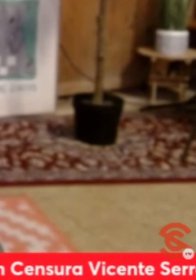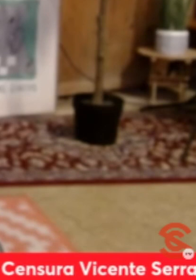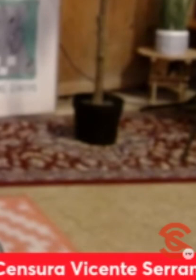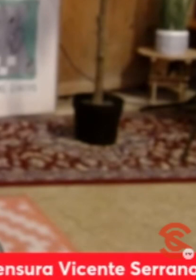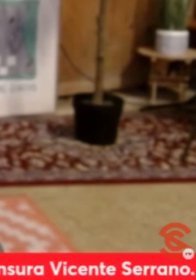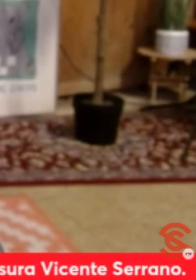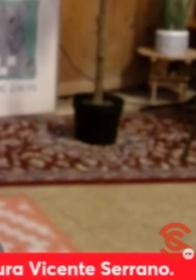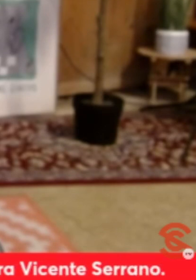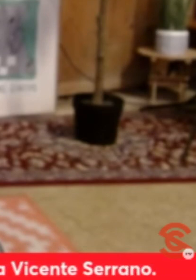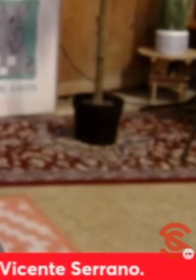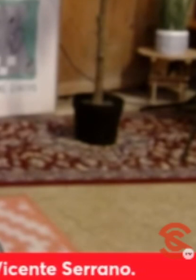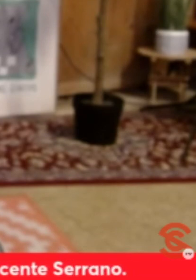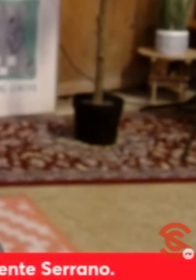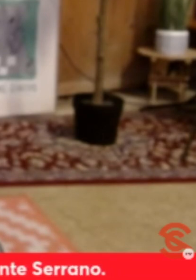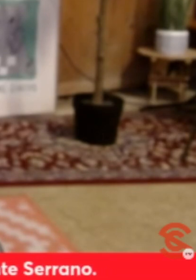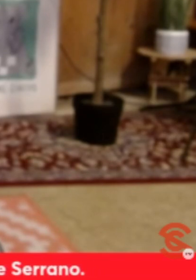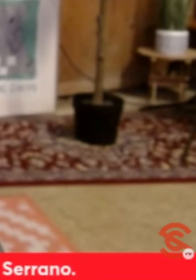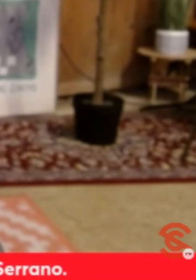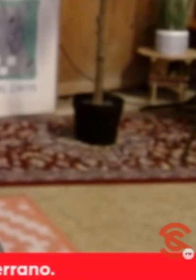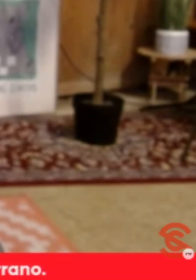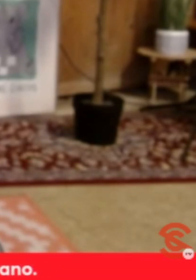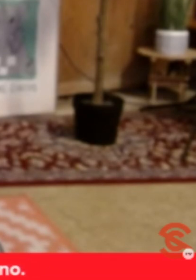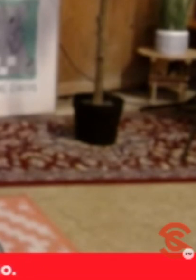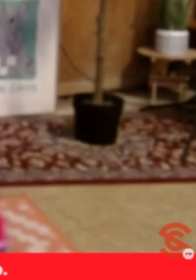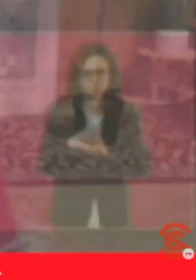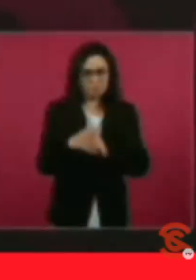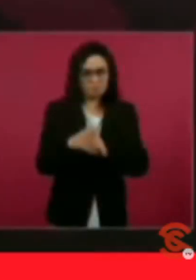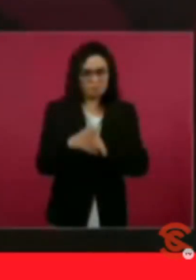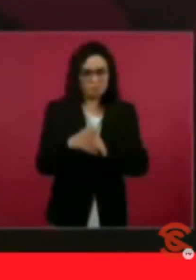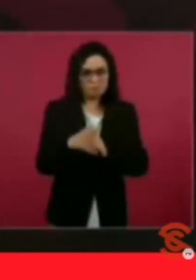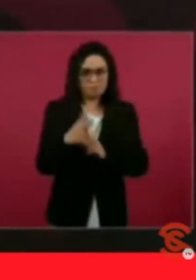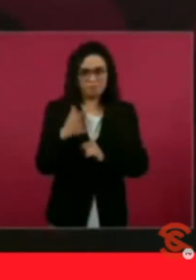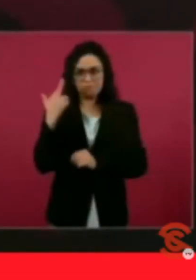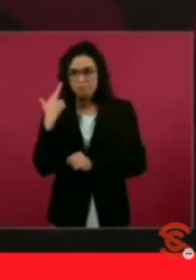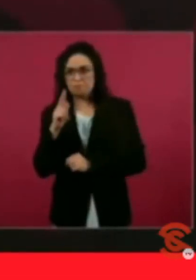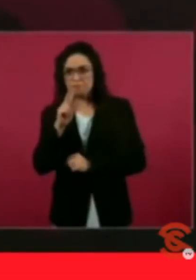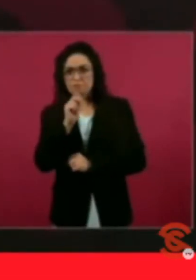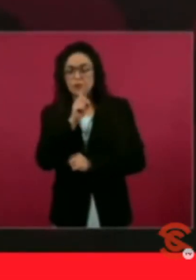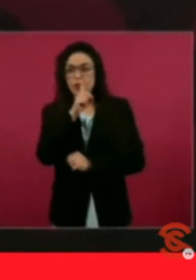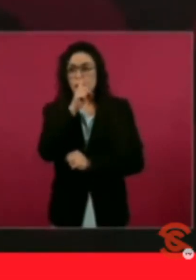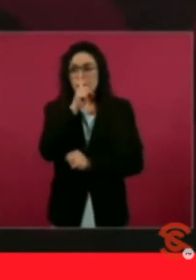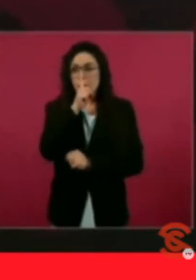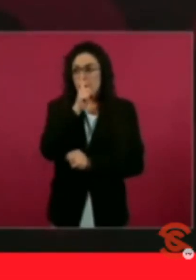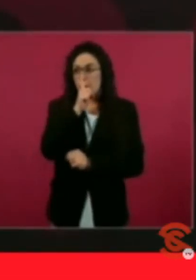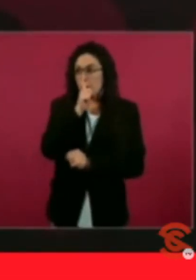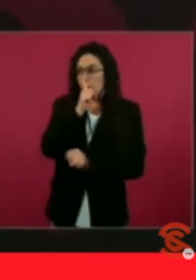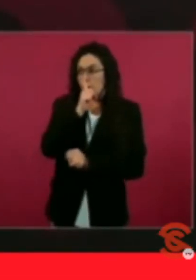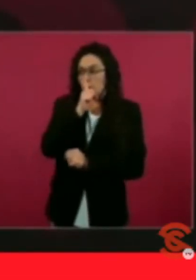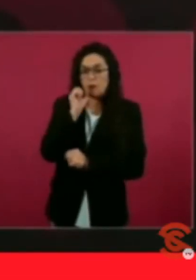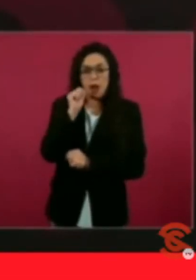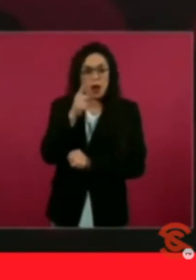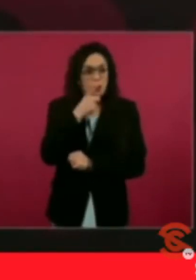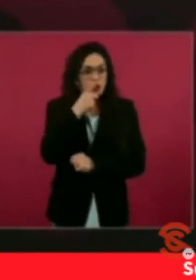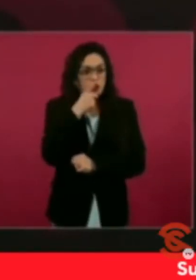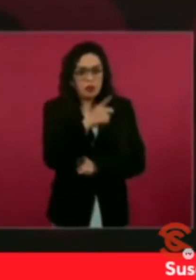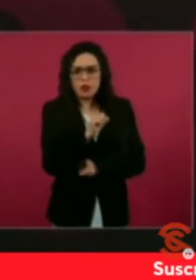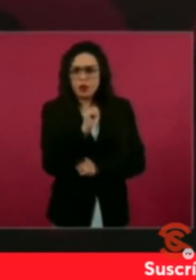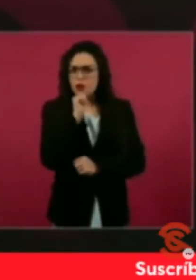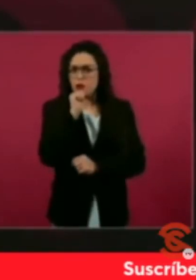a las entrevistas que le hacía su cuate, Ciro Gómez Leyva. Fue una cosa gravísima.